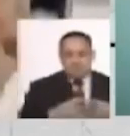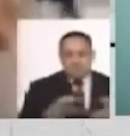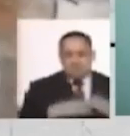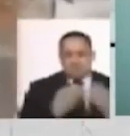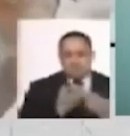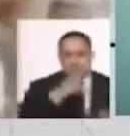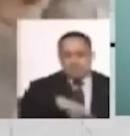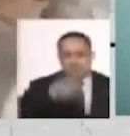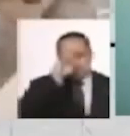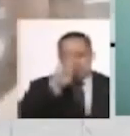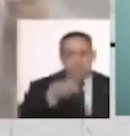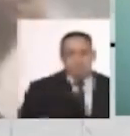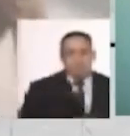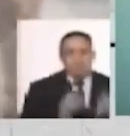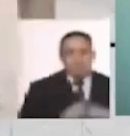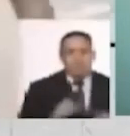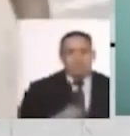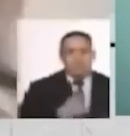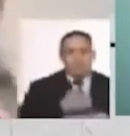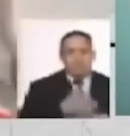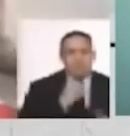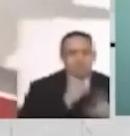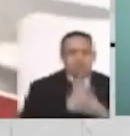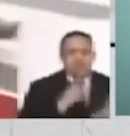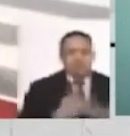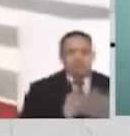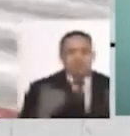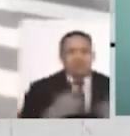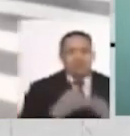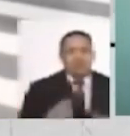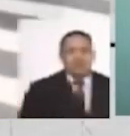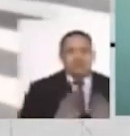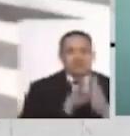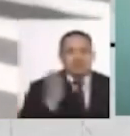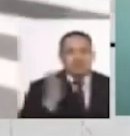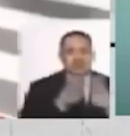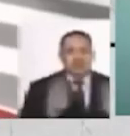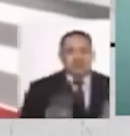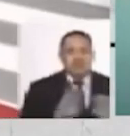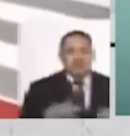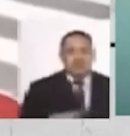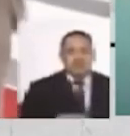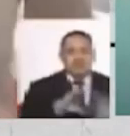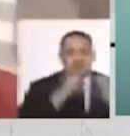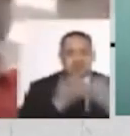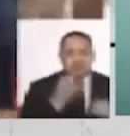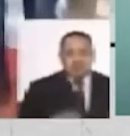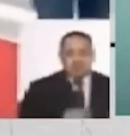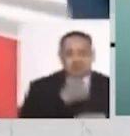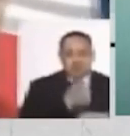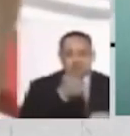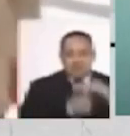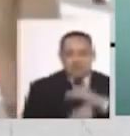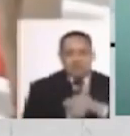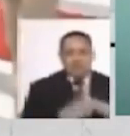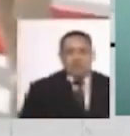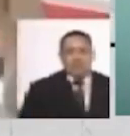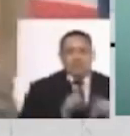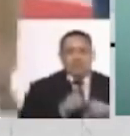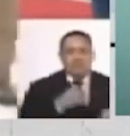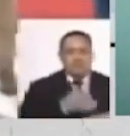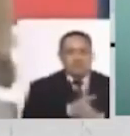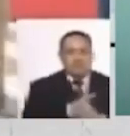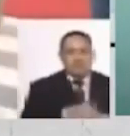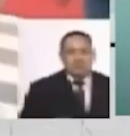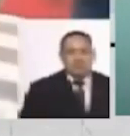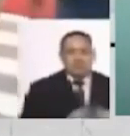hace de el régimen de sustitución de importaciones, y la violencia, tuvimos un conflicto armado que todavía no ha terminado de cicatrizar en este